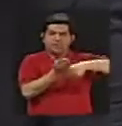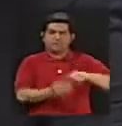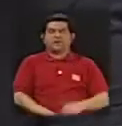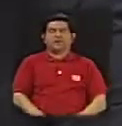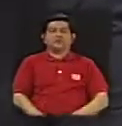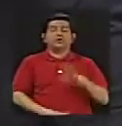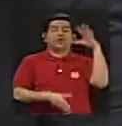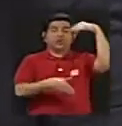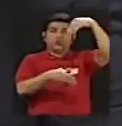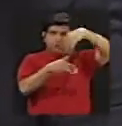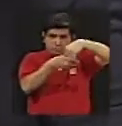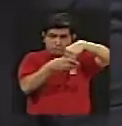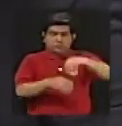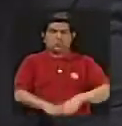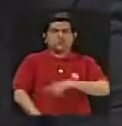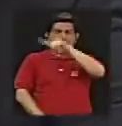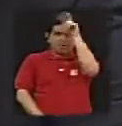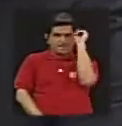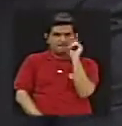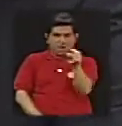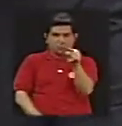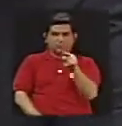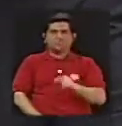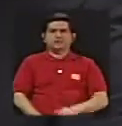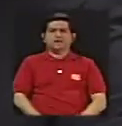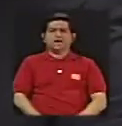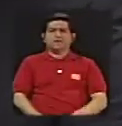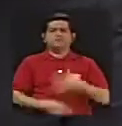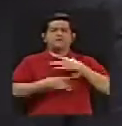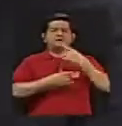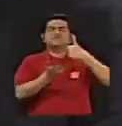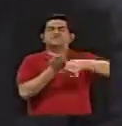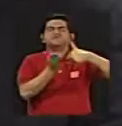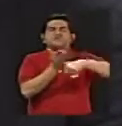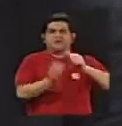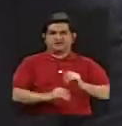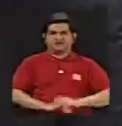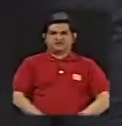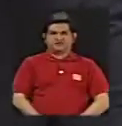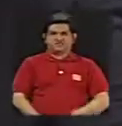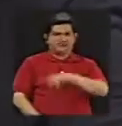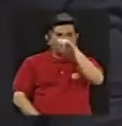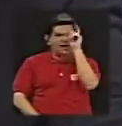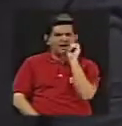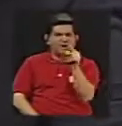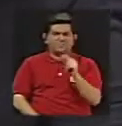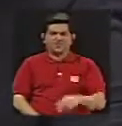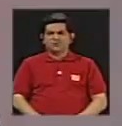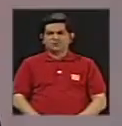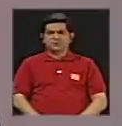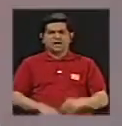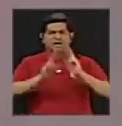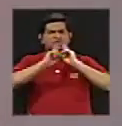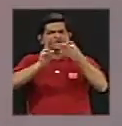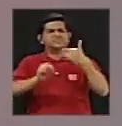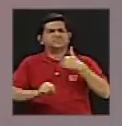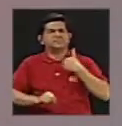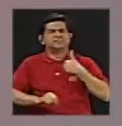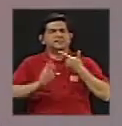se incorpora la pregunta de la intención de voto. Al hacer esa pregunta, ¿cuáles fueron los resultados que se